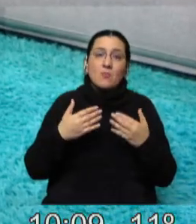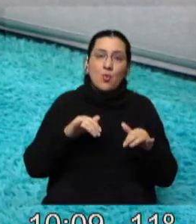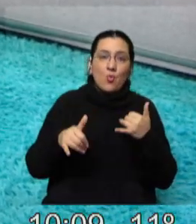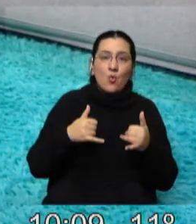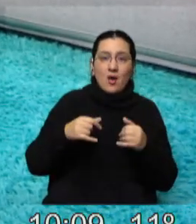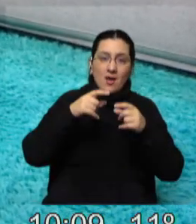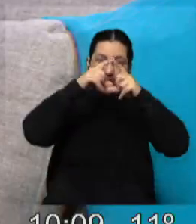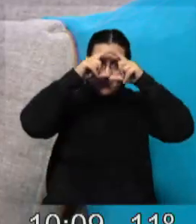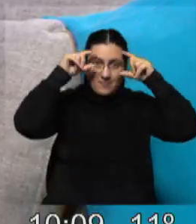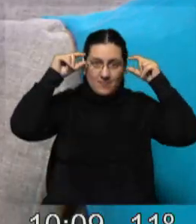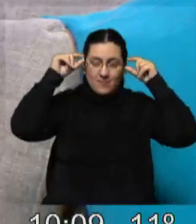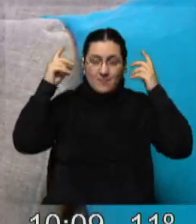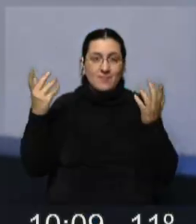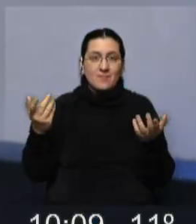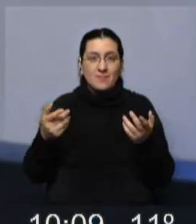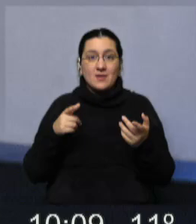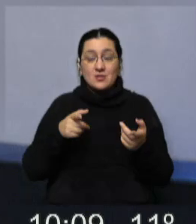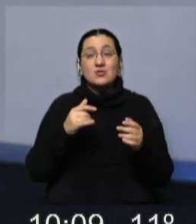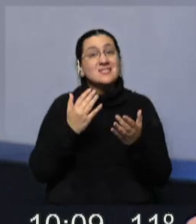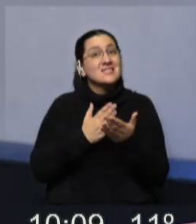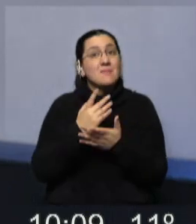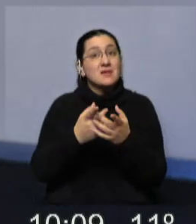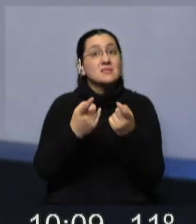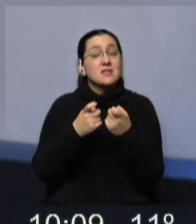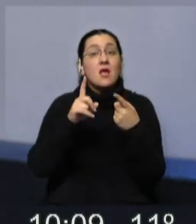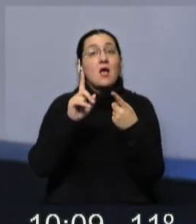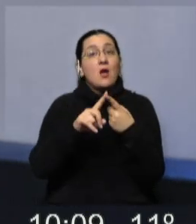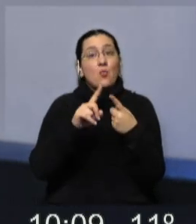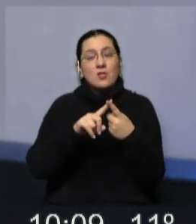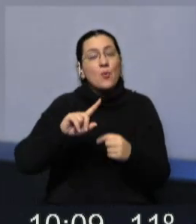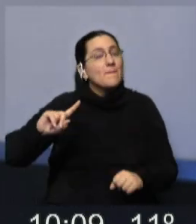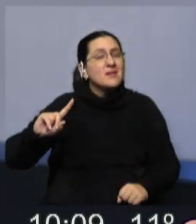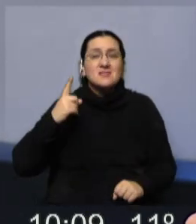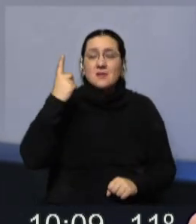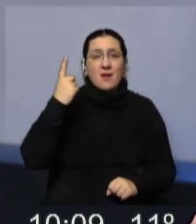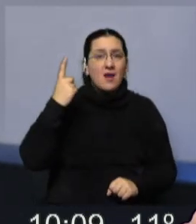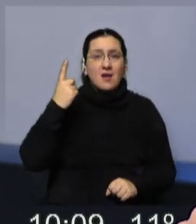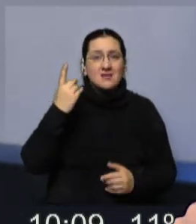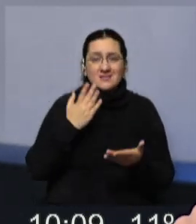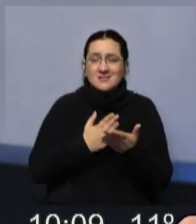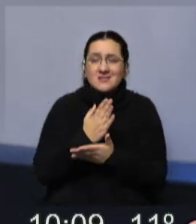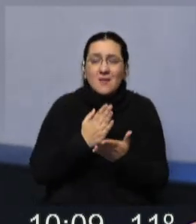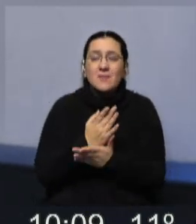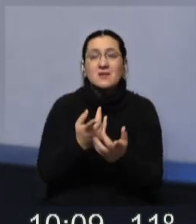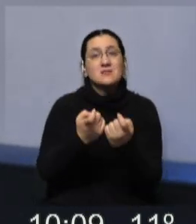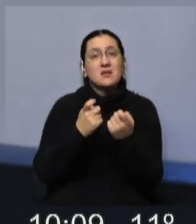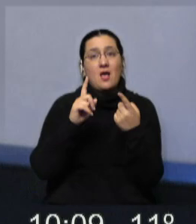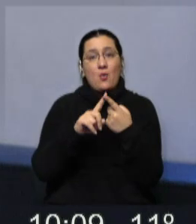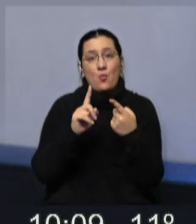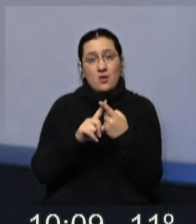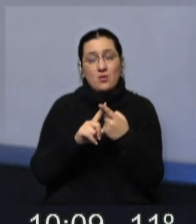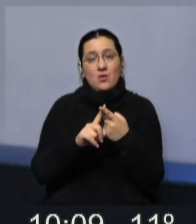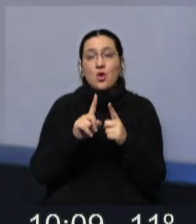y nos tapamos los que ojos. Esto es acuerdo. Ante entre todo. Una pareja, ante todo. Siempre. Consensuado. No, no lo use